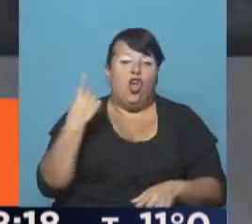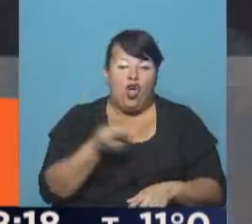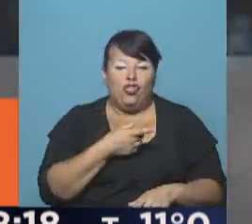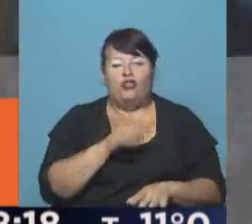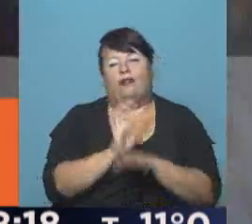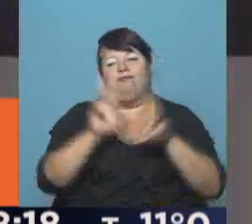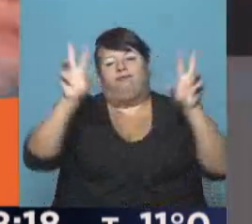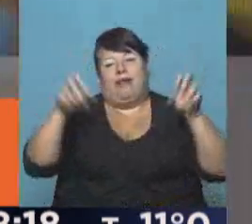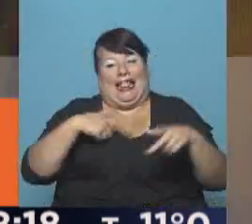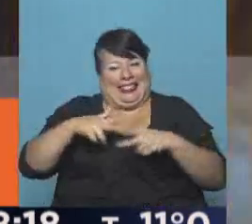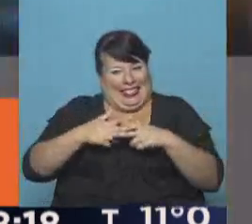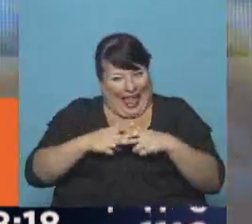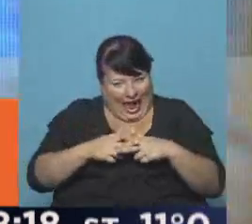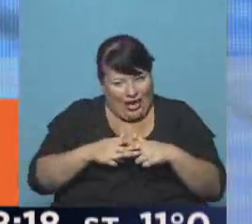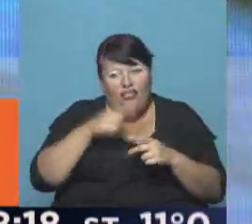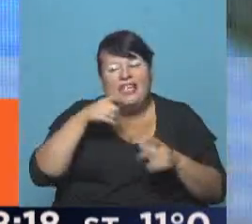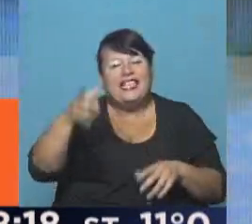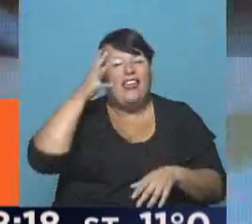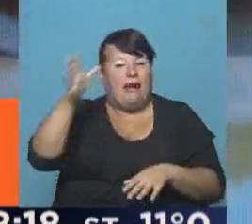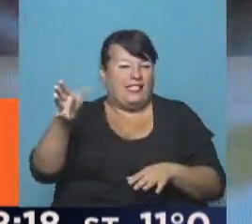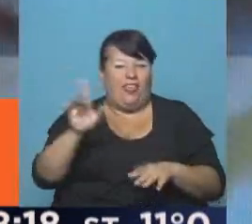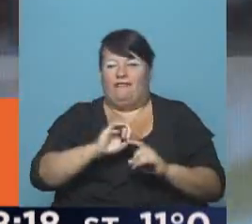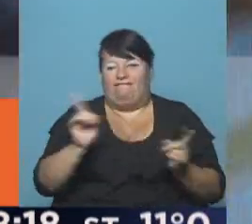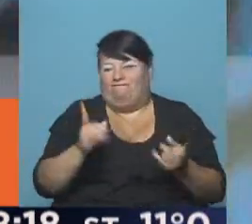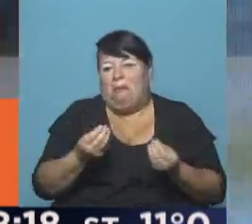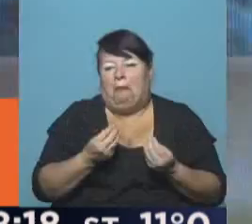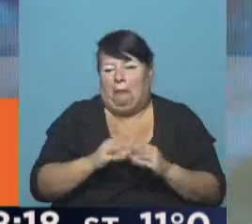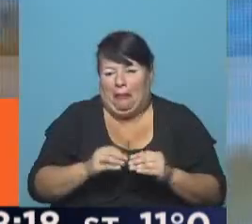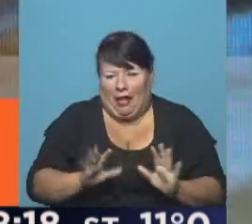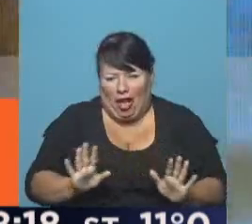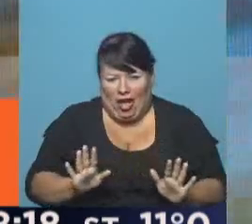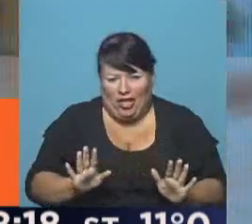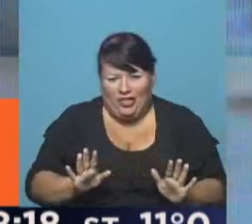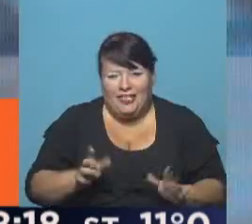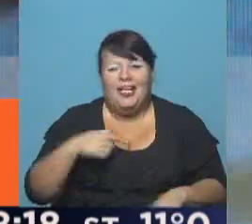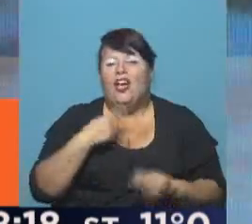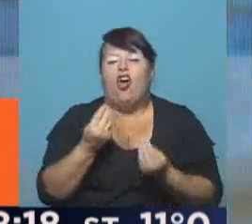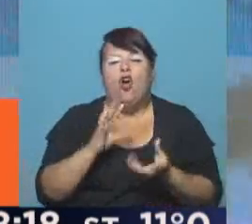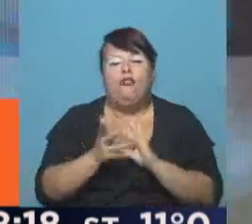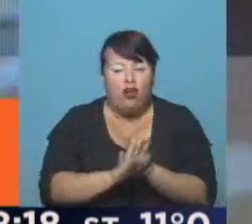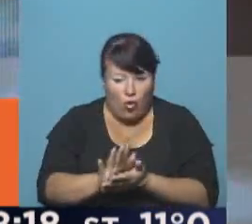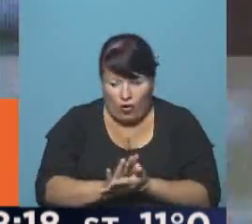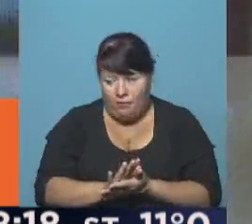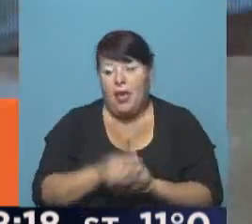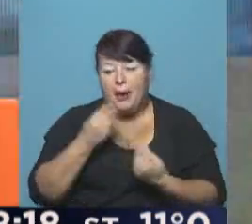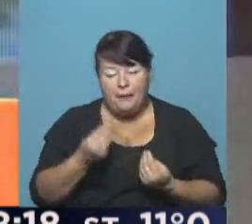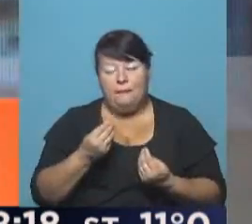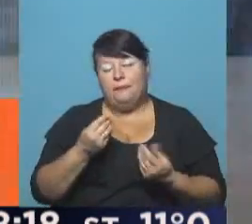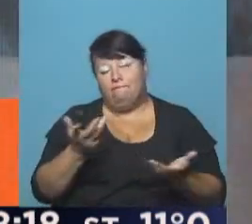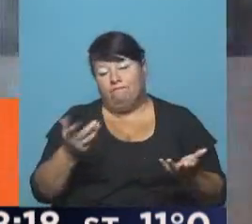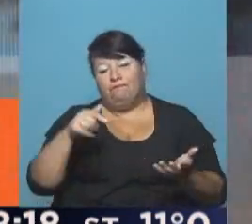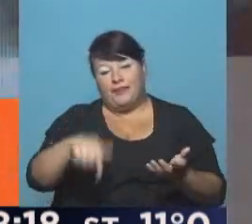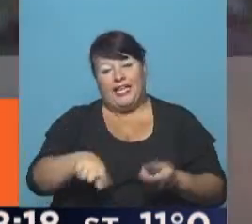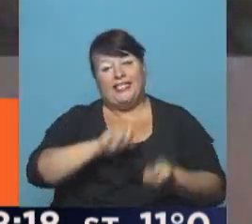denominamos los técnicos evento extremo no tiene sentido que tenemos que hacer y bueno de cara no a